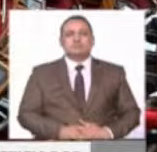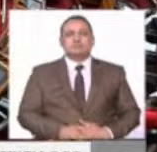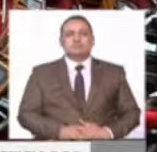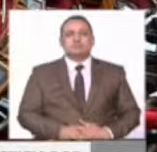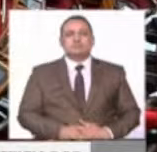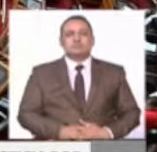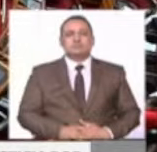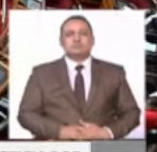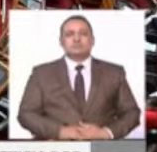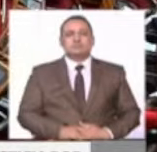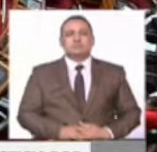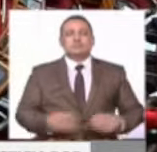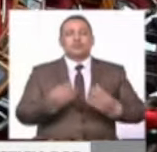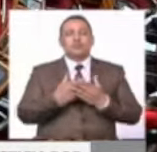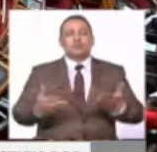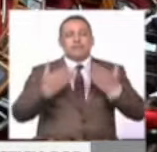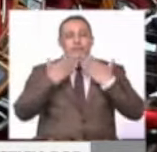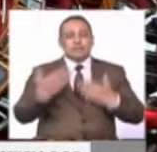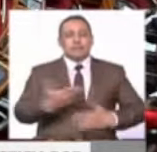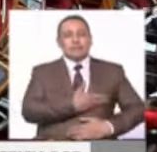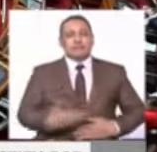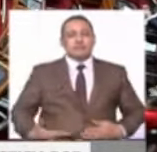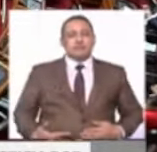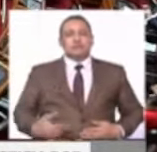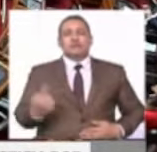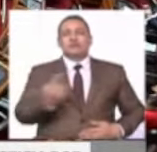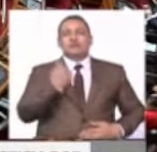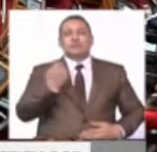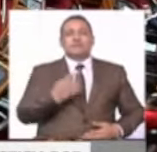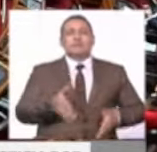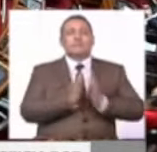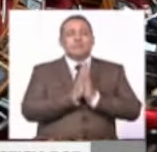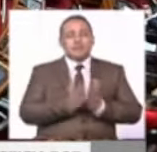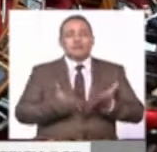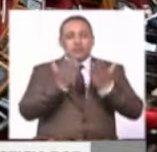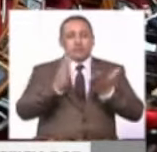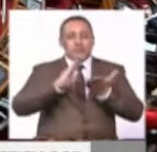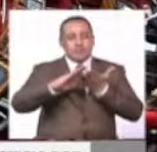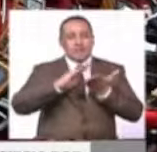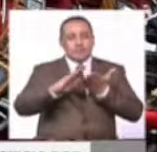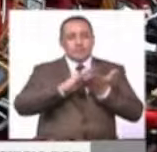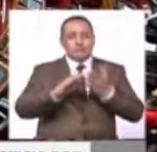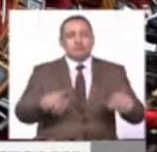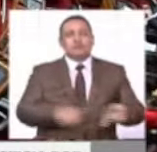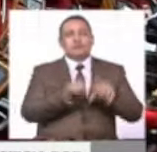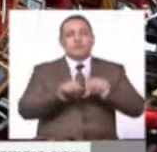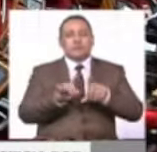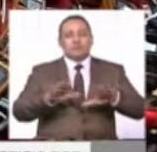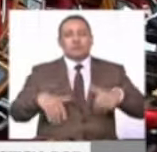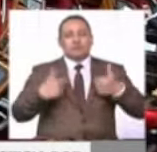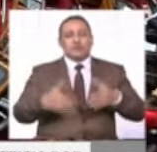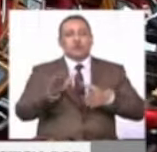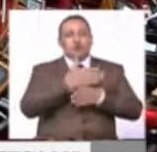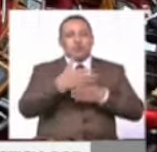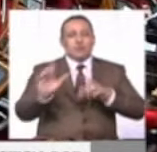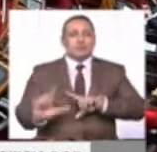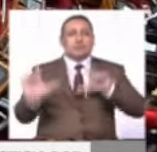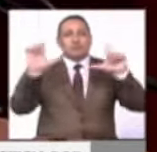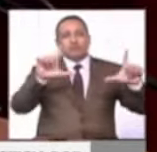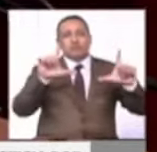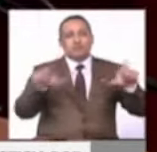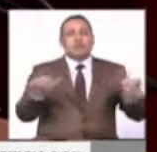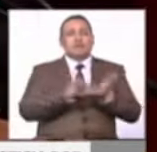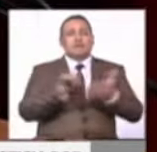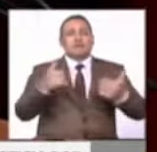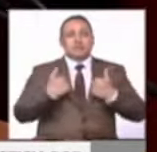palabra Muchas gracias presidente Solicito autorización para poder compartir un ppt que